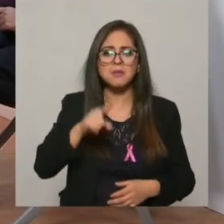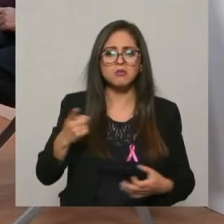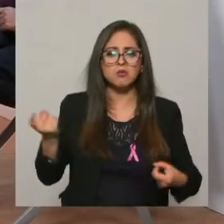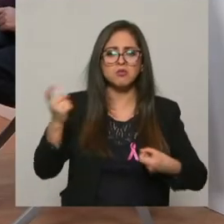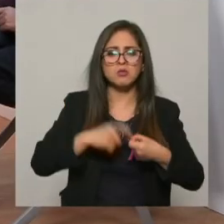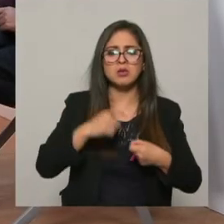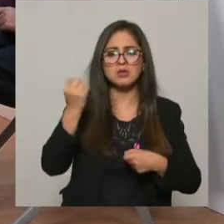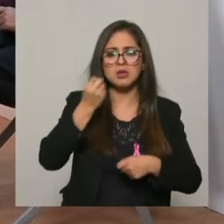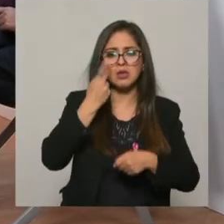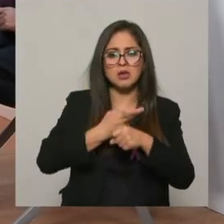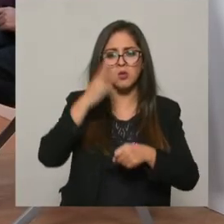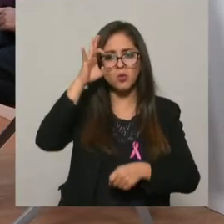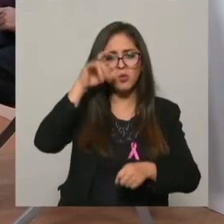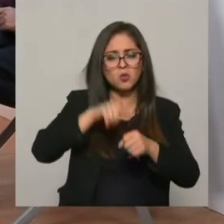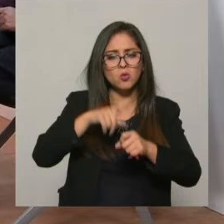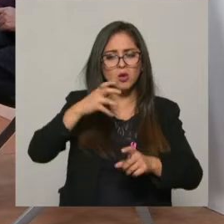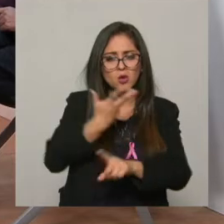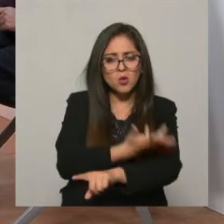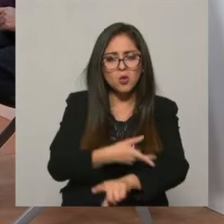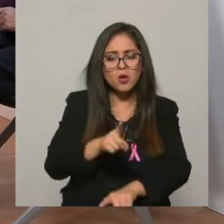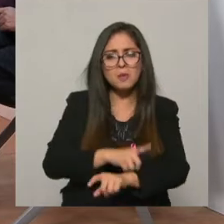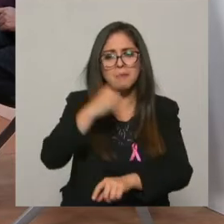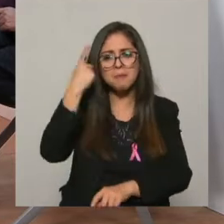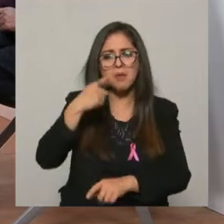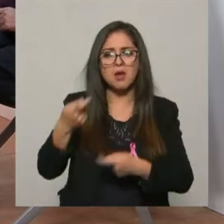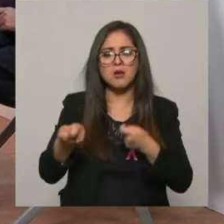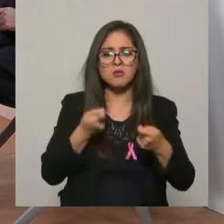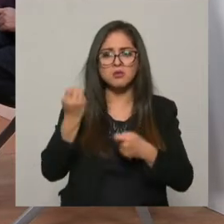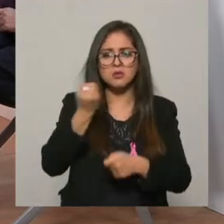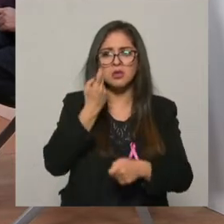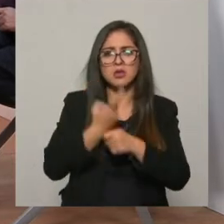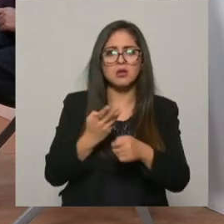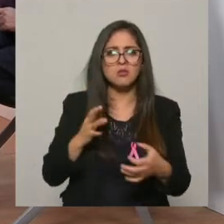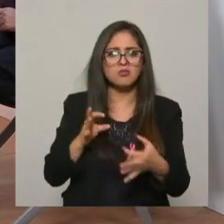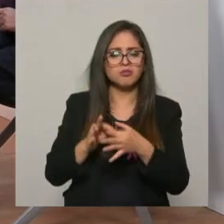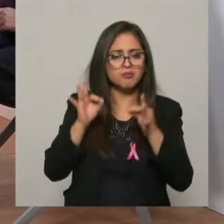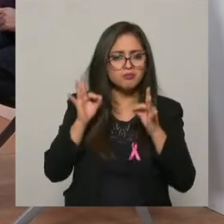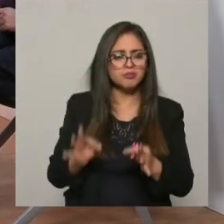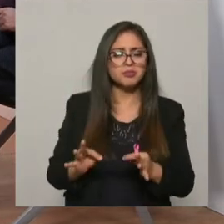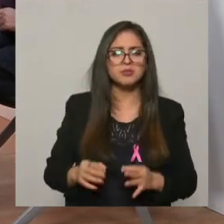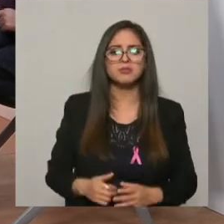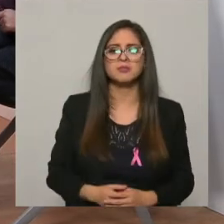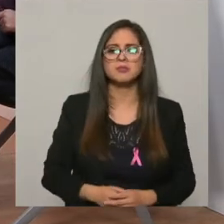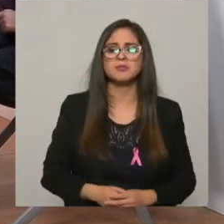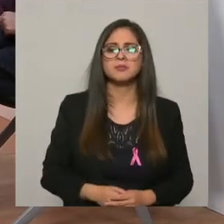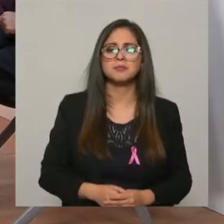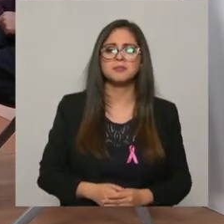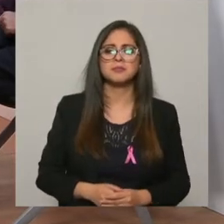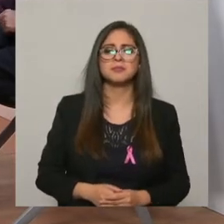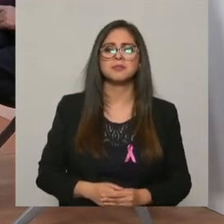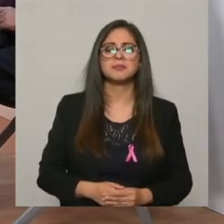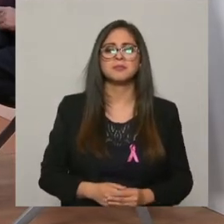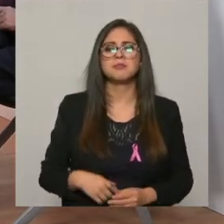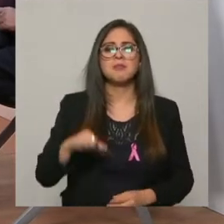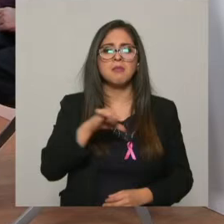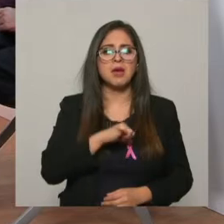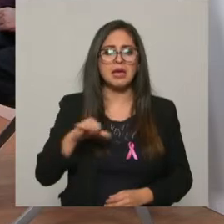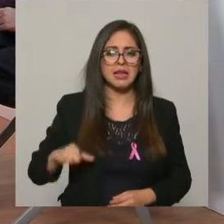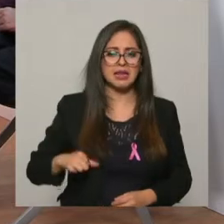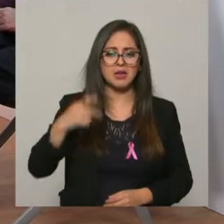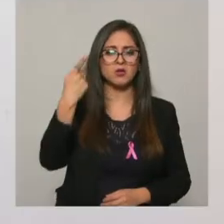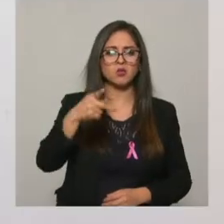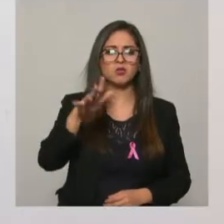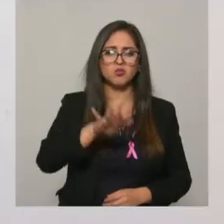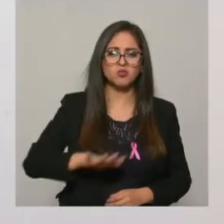manera coordinada para justamente llevar esta oferta cultural? Bueno, las alcaldías en general organizan ofrendas en